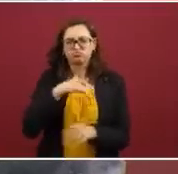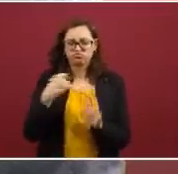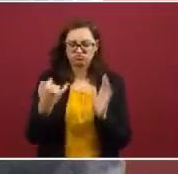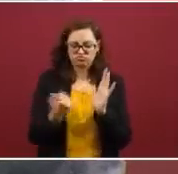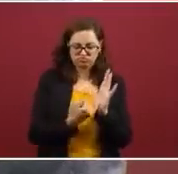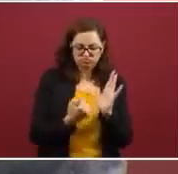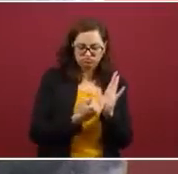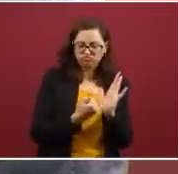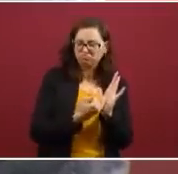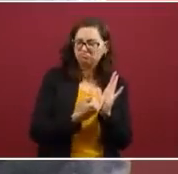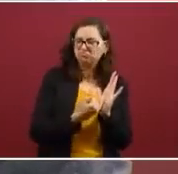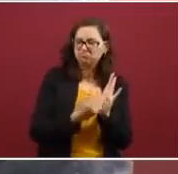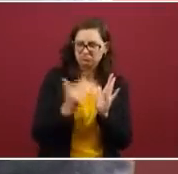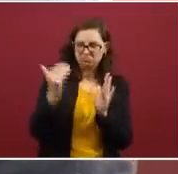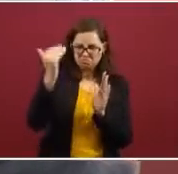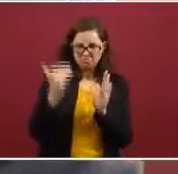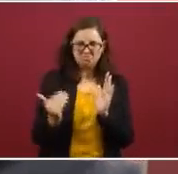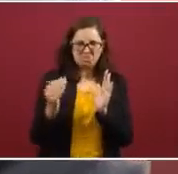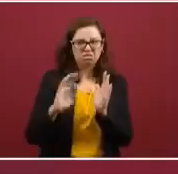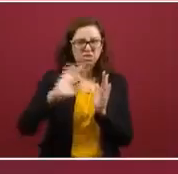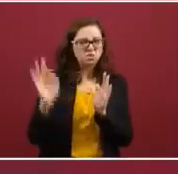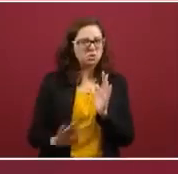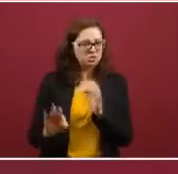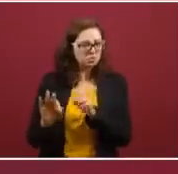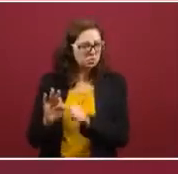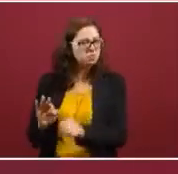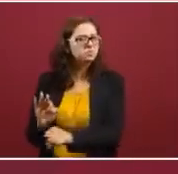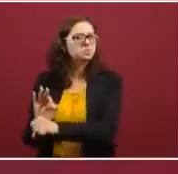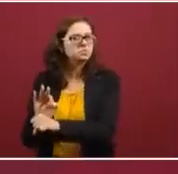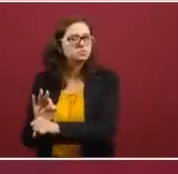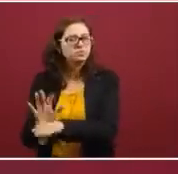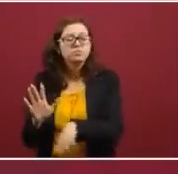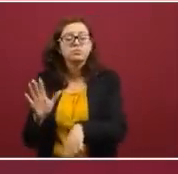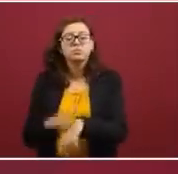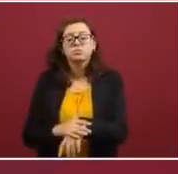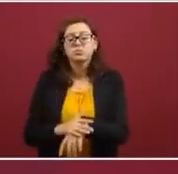Pemex, porque Pemex